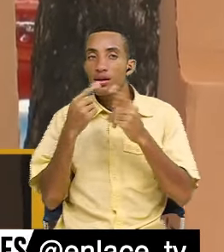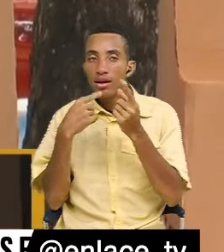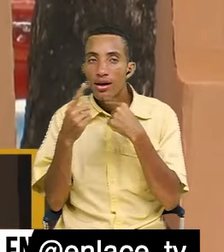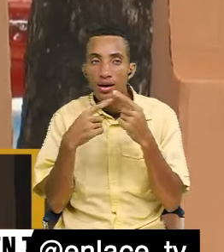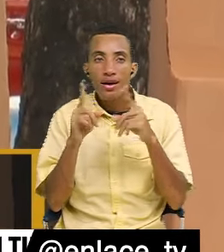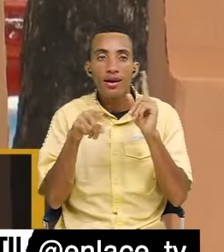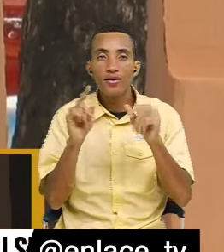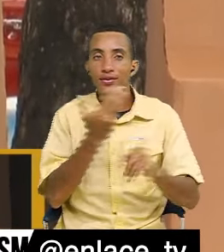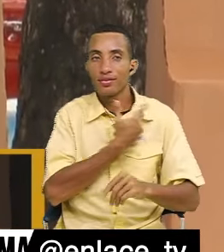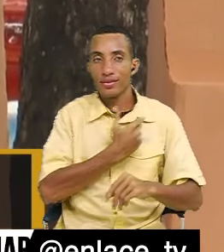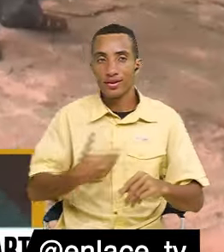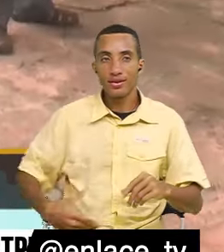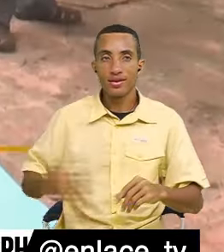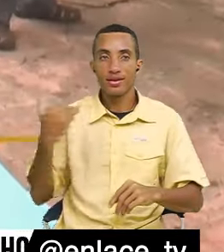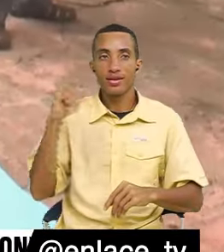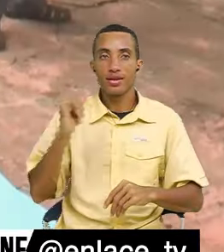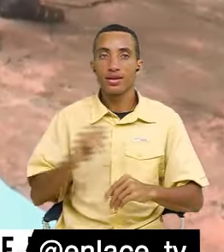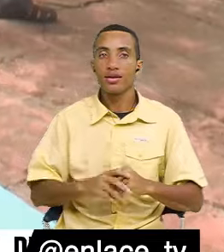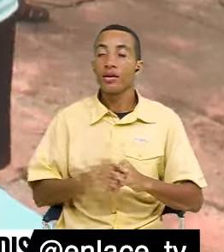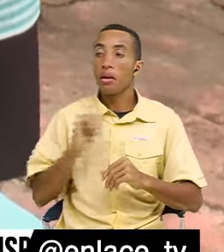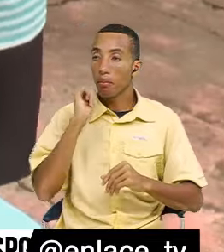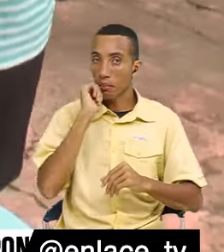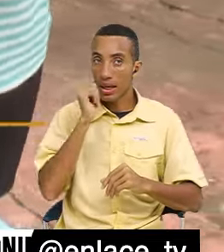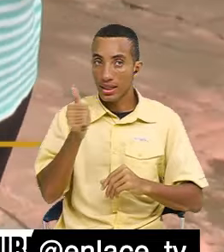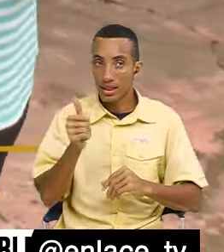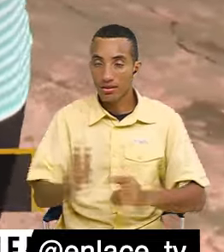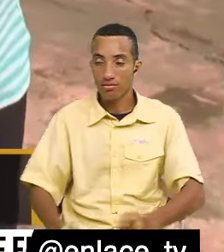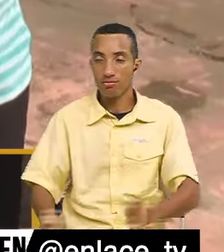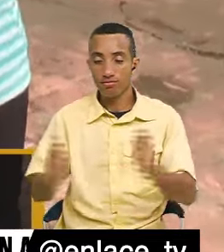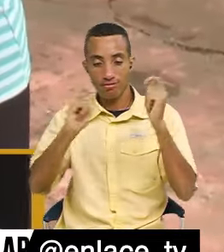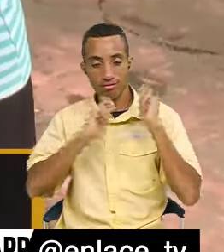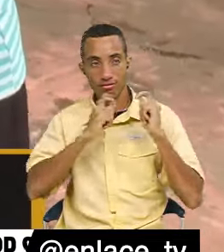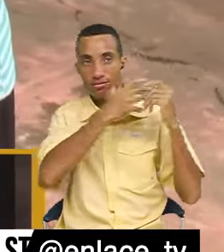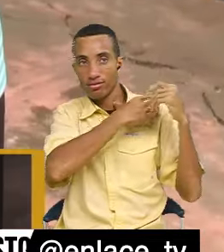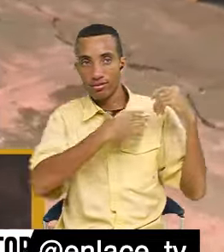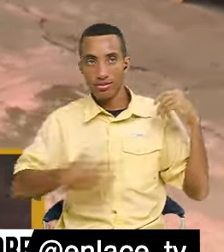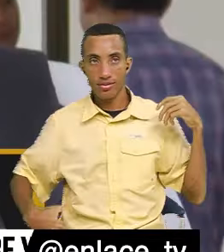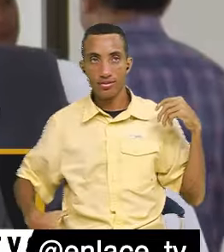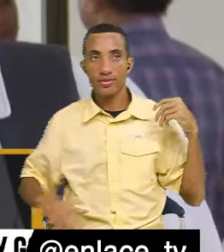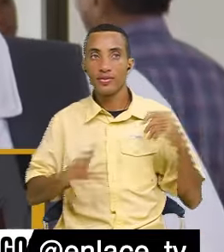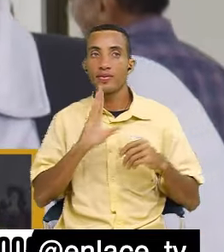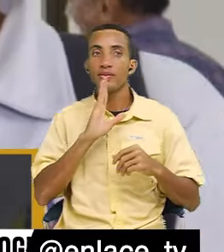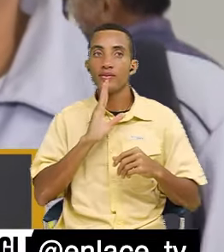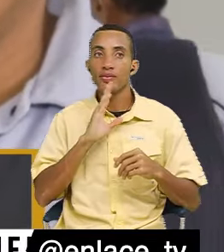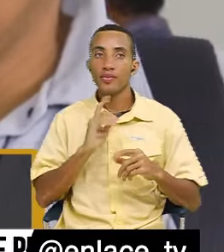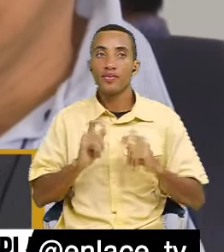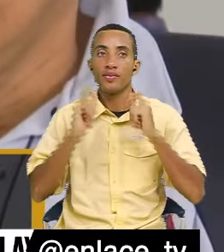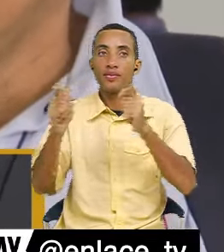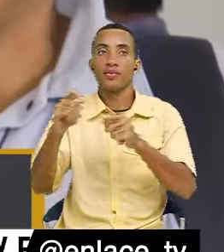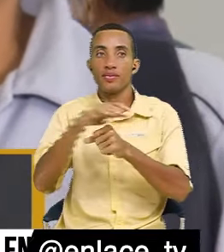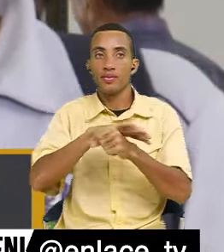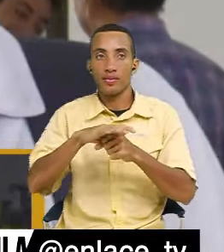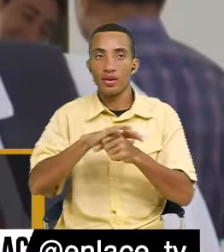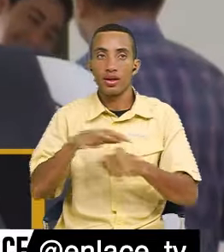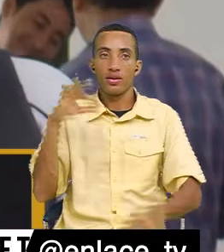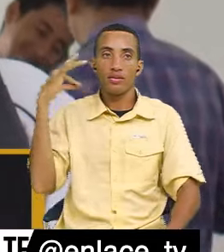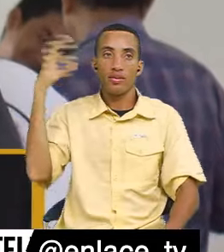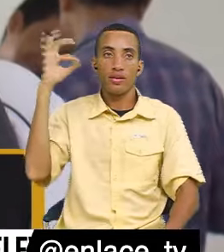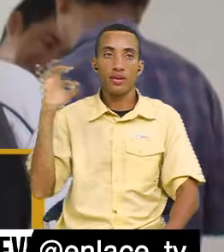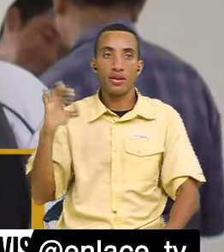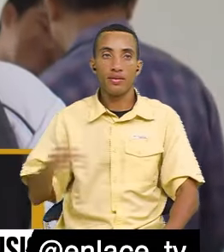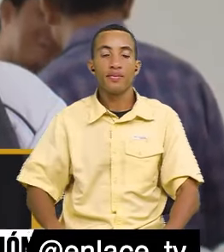presidentes de juntas de acción comunal que tomarán posesión el próximo viernes. Uno de ellos, el presidente de la Junta de Acción Comunal del barrio Palmira. Uno de estos